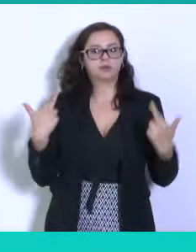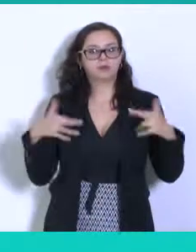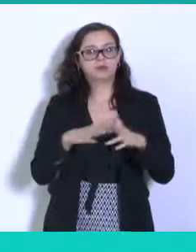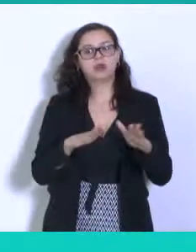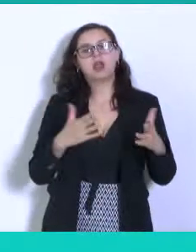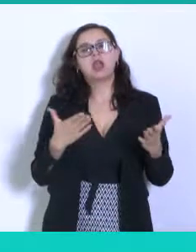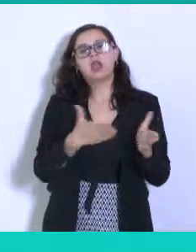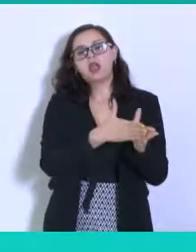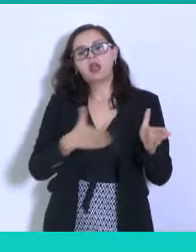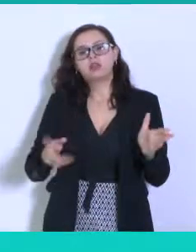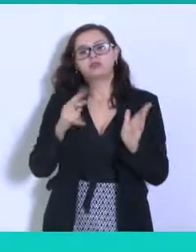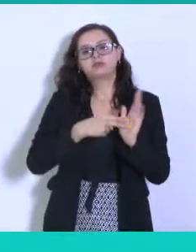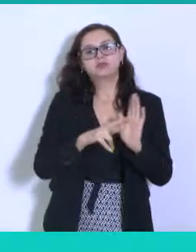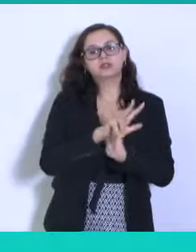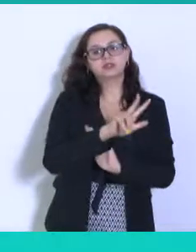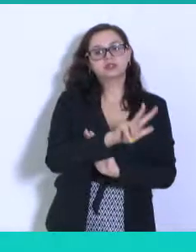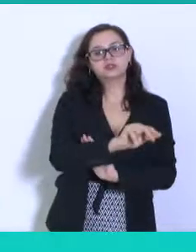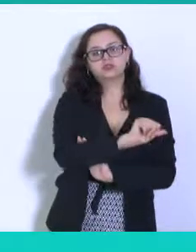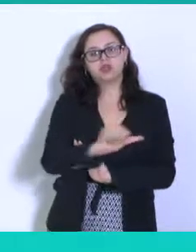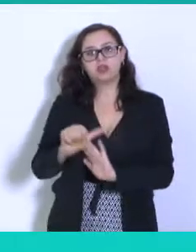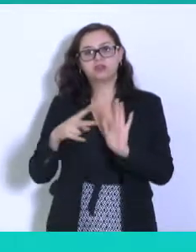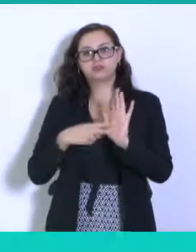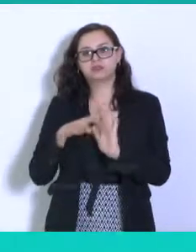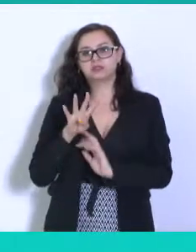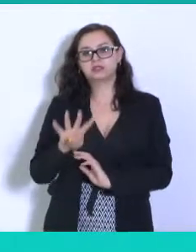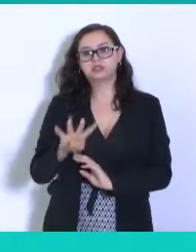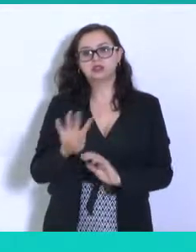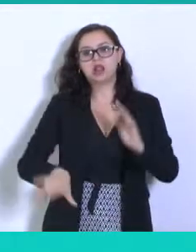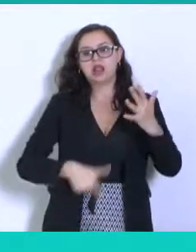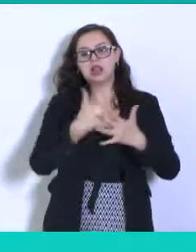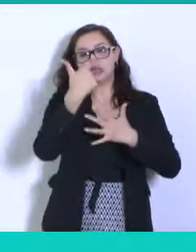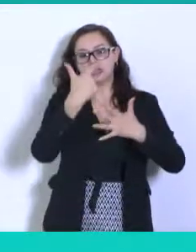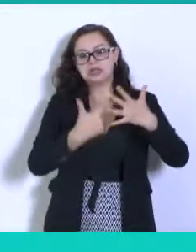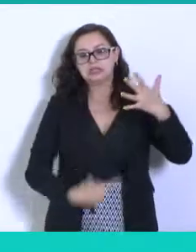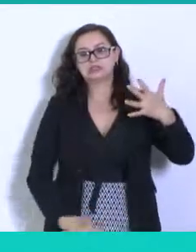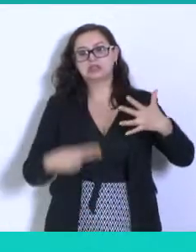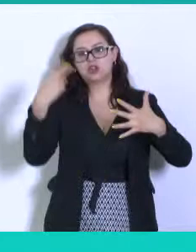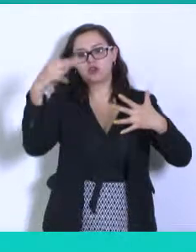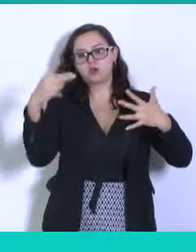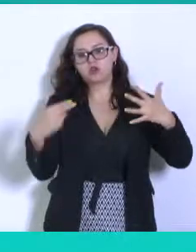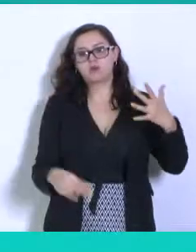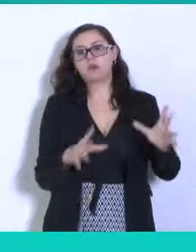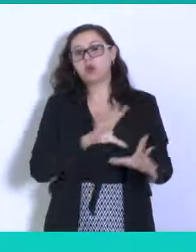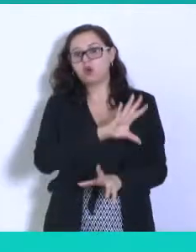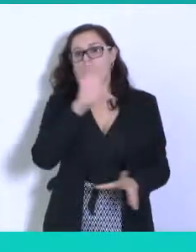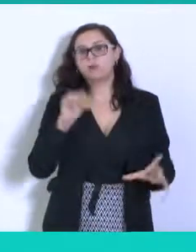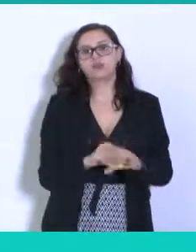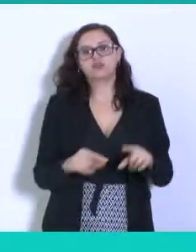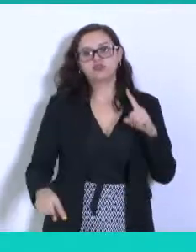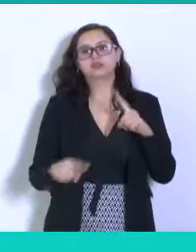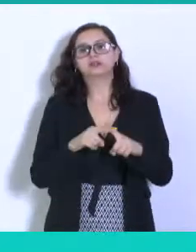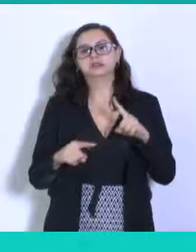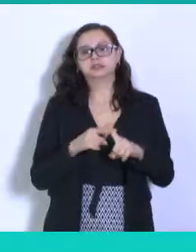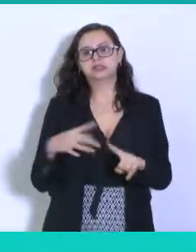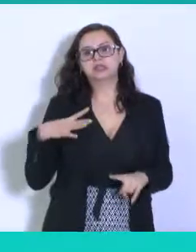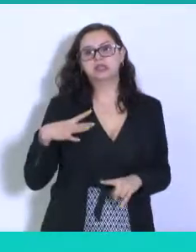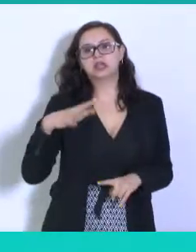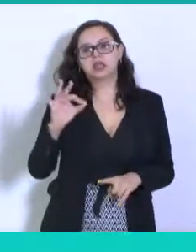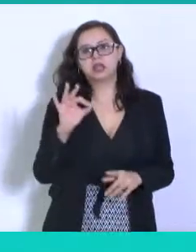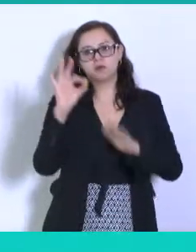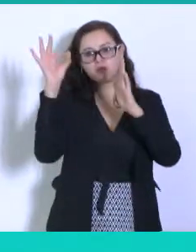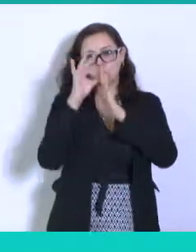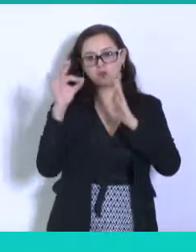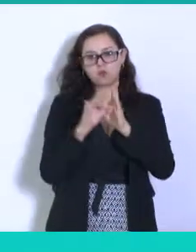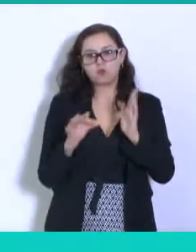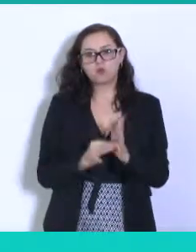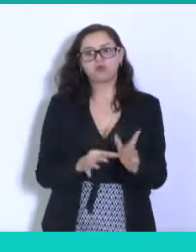escolar 2018-2019, la lista de prelación desglosada por nombre completo de aspirante, puntuación total obtenida,